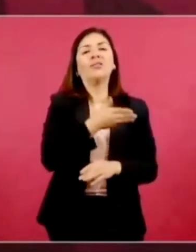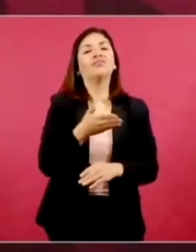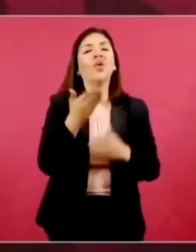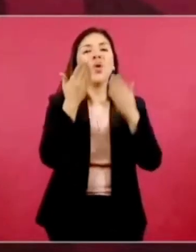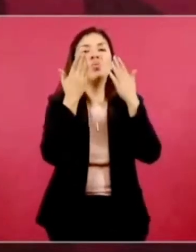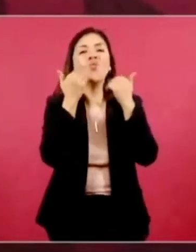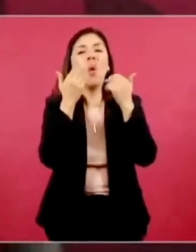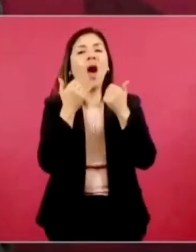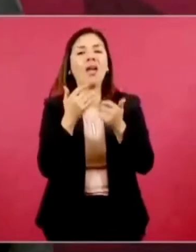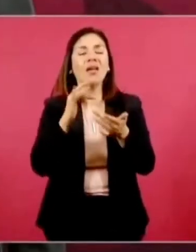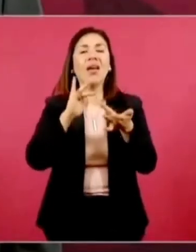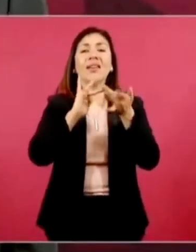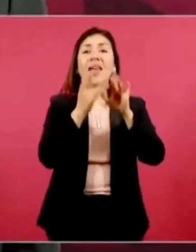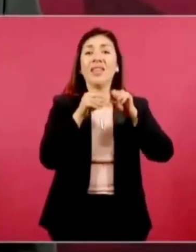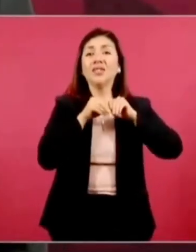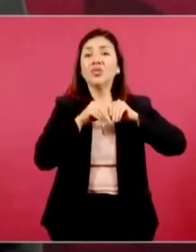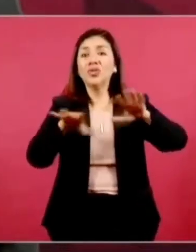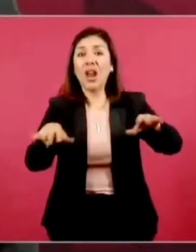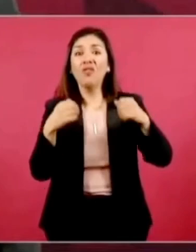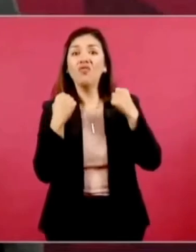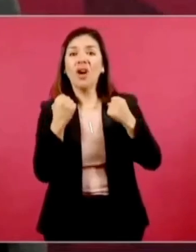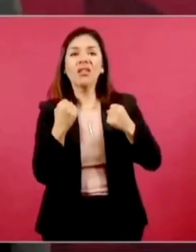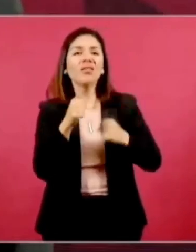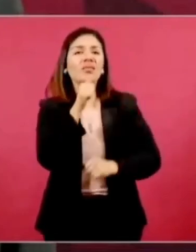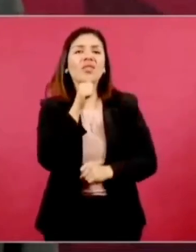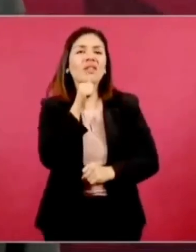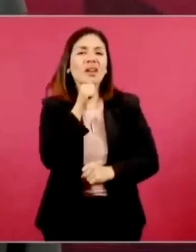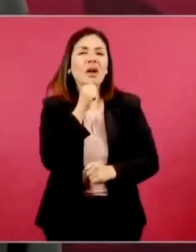que no habían redes sociales,